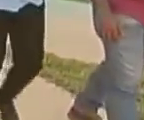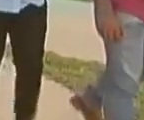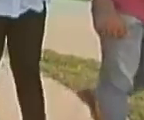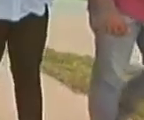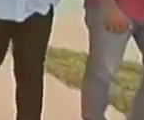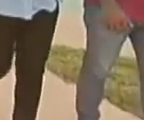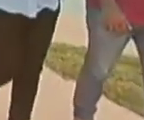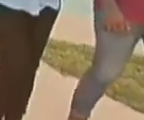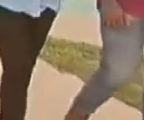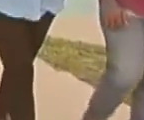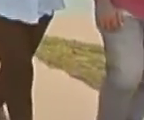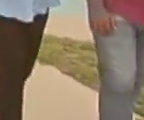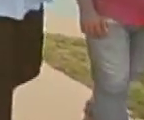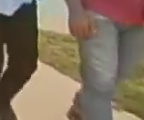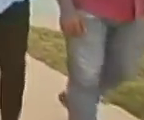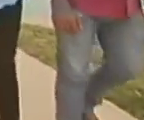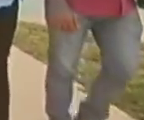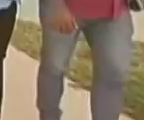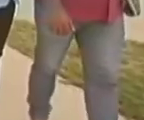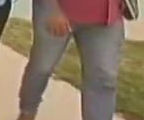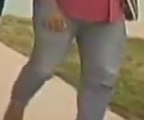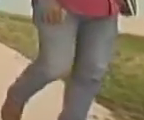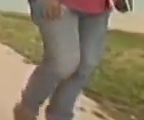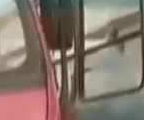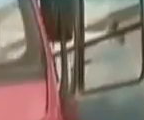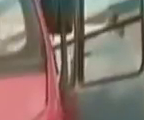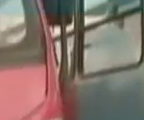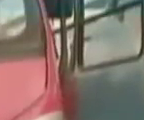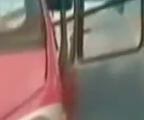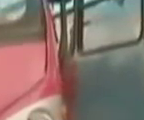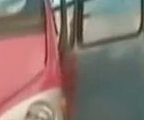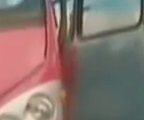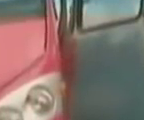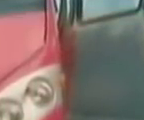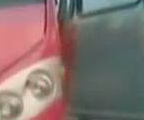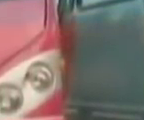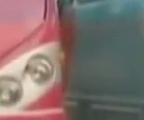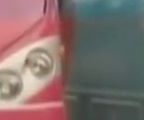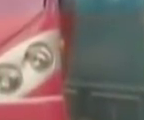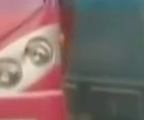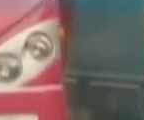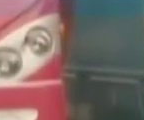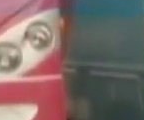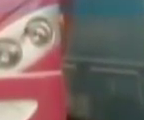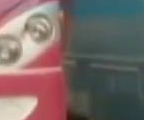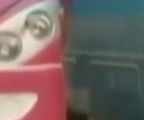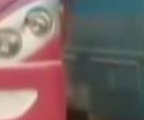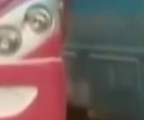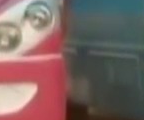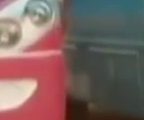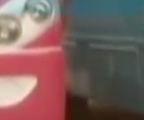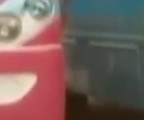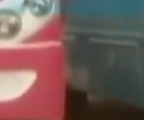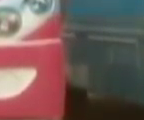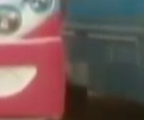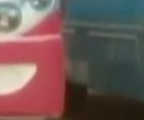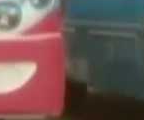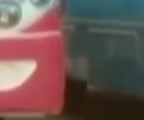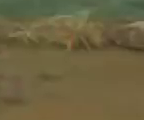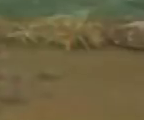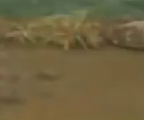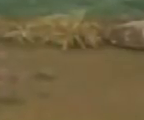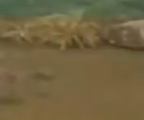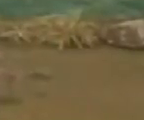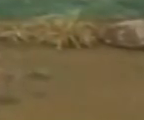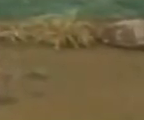Vemos además, lo destacaba el gobernador Héctor Rodríguez, que en una primera fase estarían atendiendo entre 80.000 y 100.000